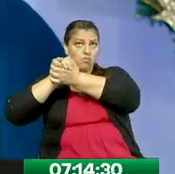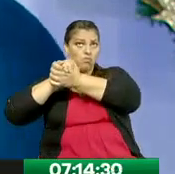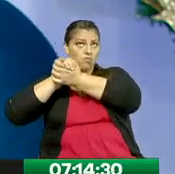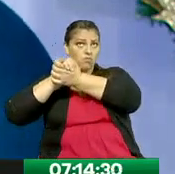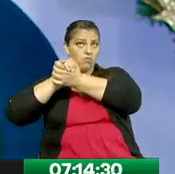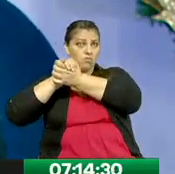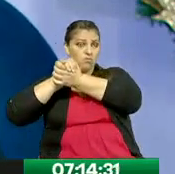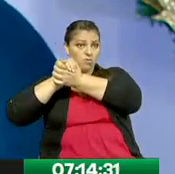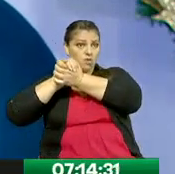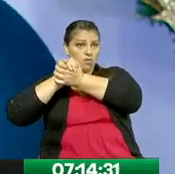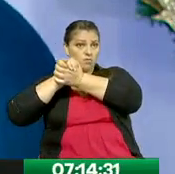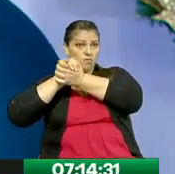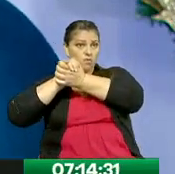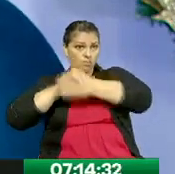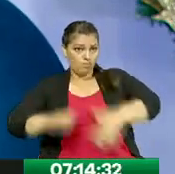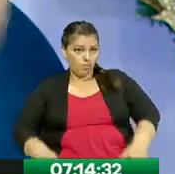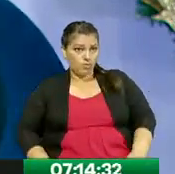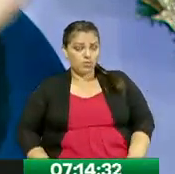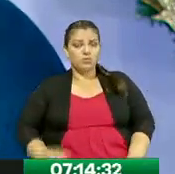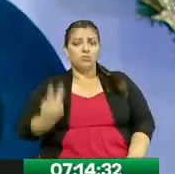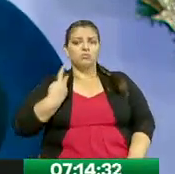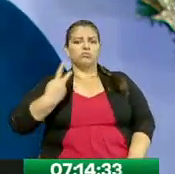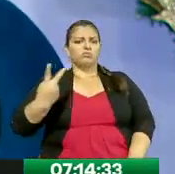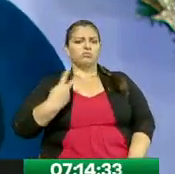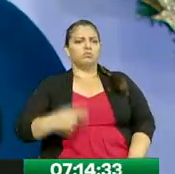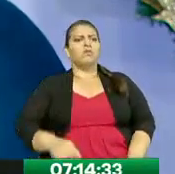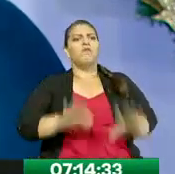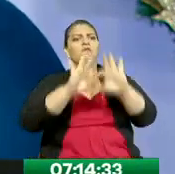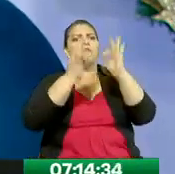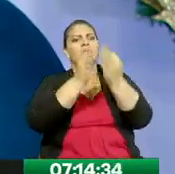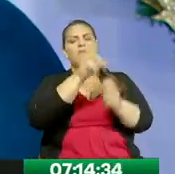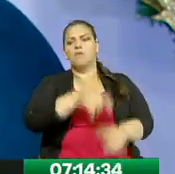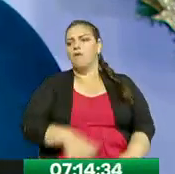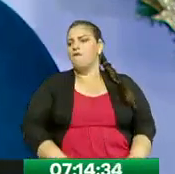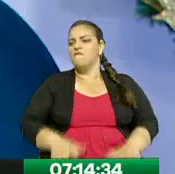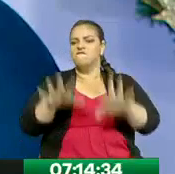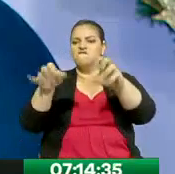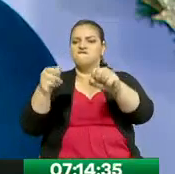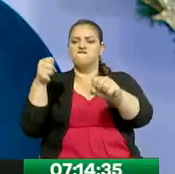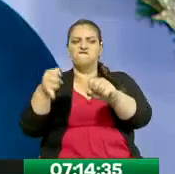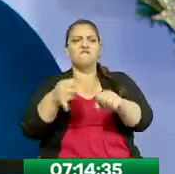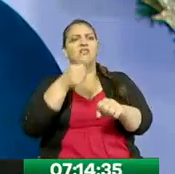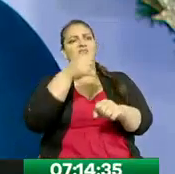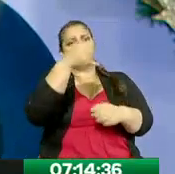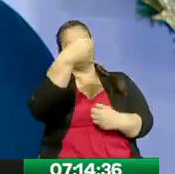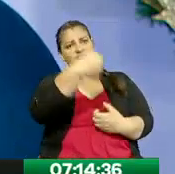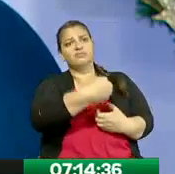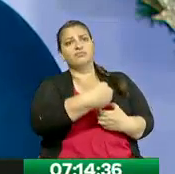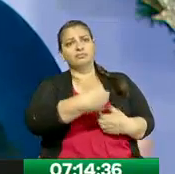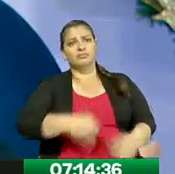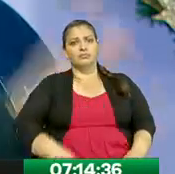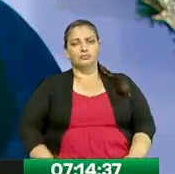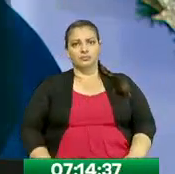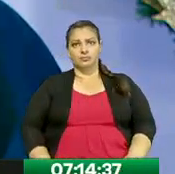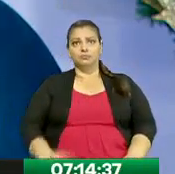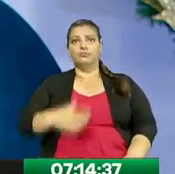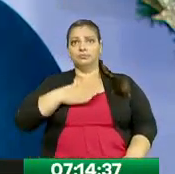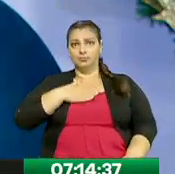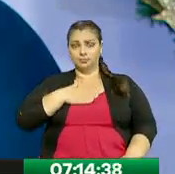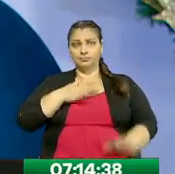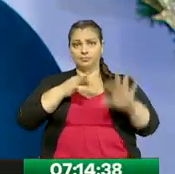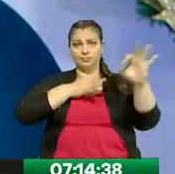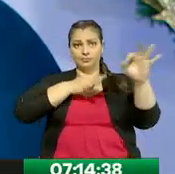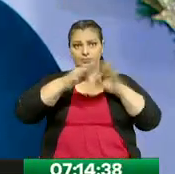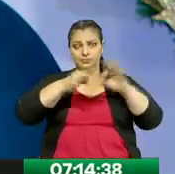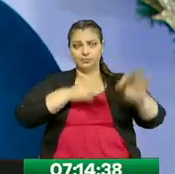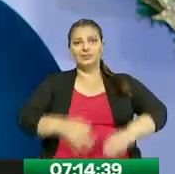ellas 2 dentistas cuando tenía entre 13 a 16 años. Tuve un accidente y tenía que hacerme